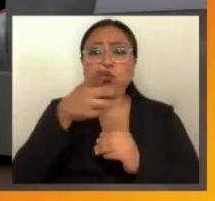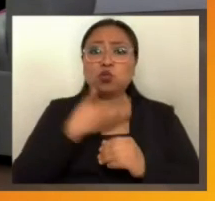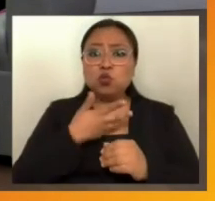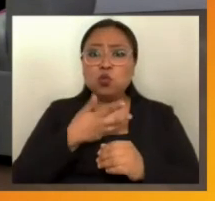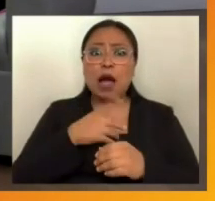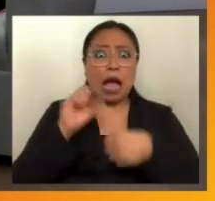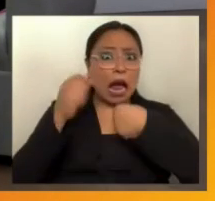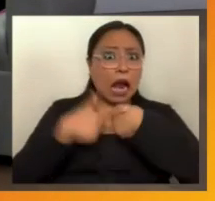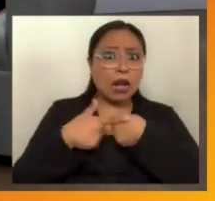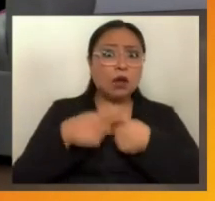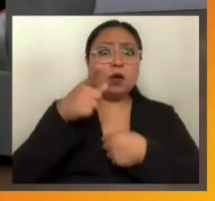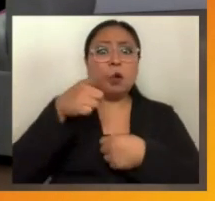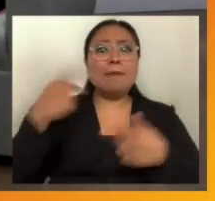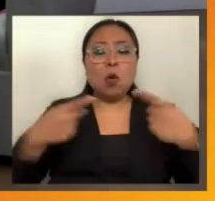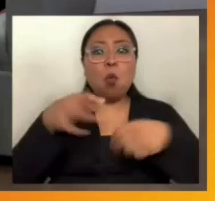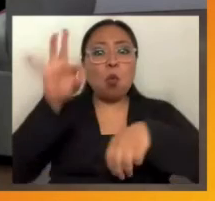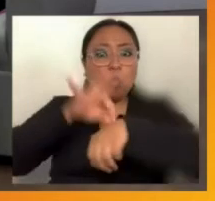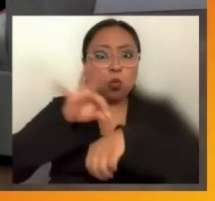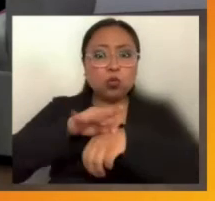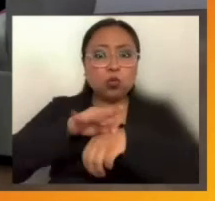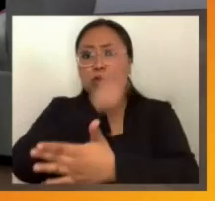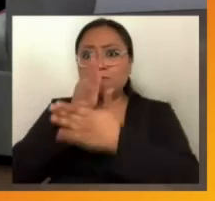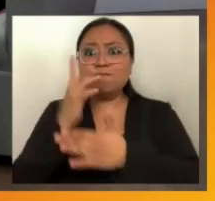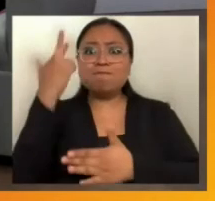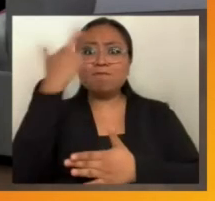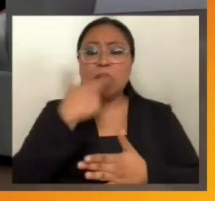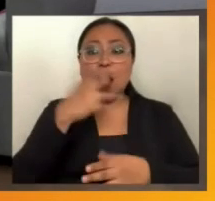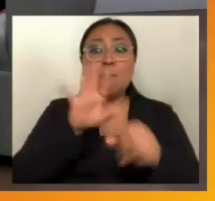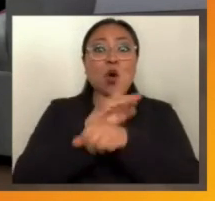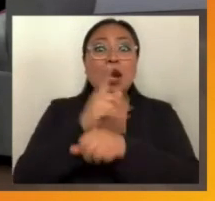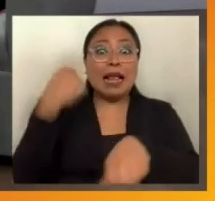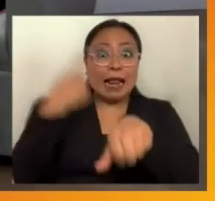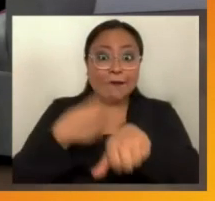porque el tiempo es muy valioso en esta enfermedad.